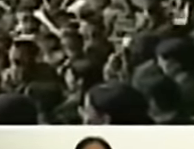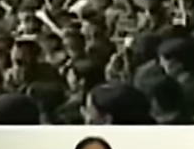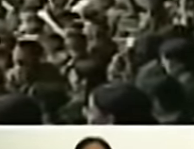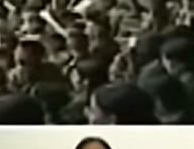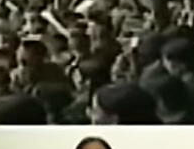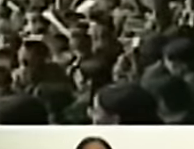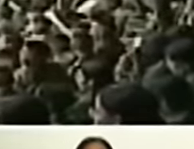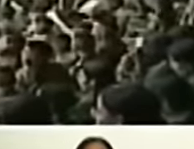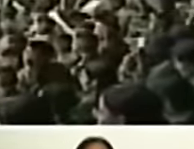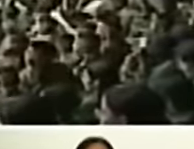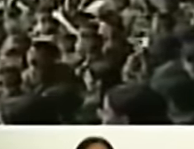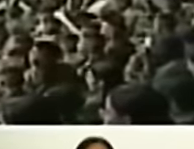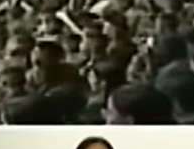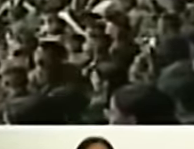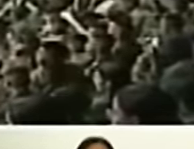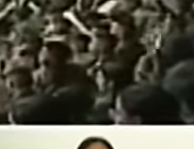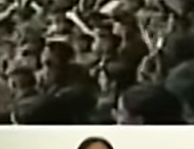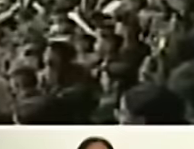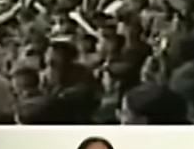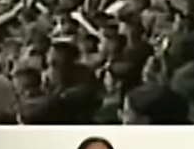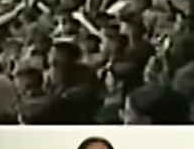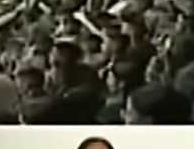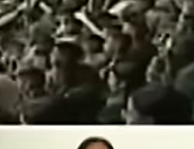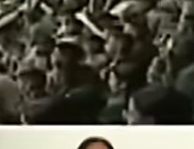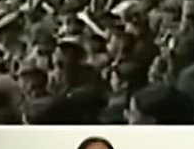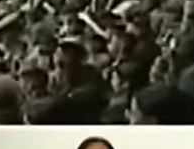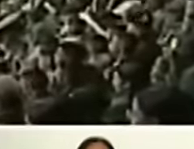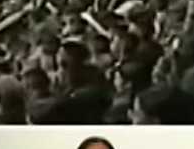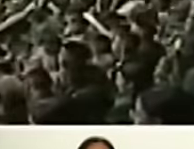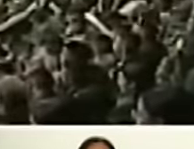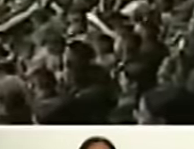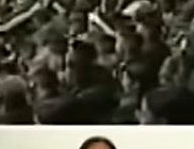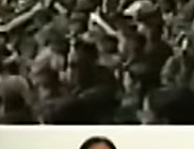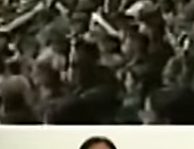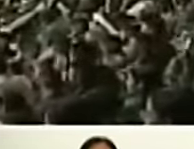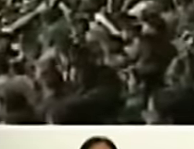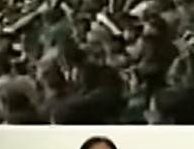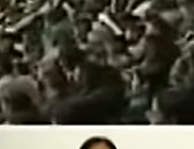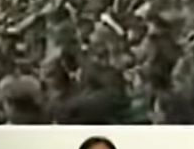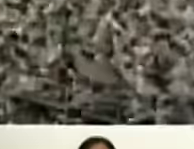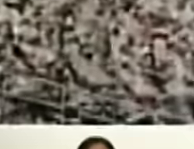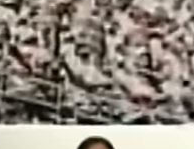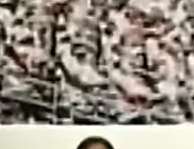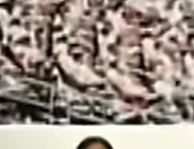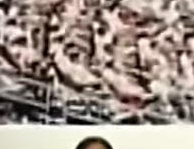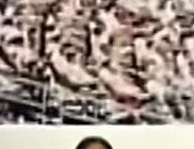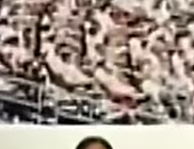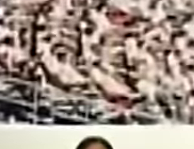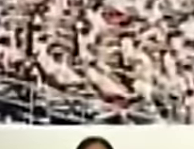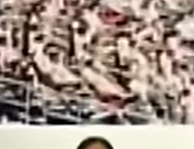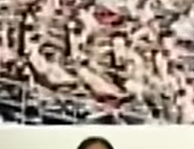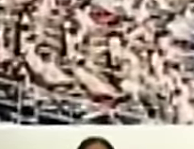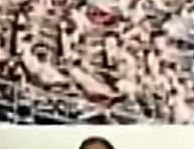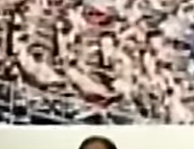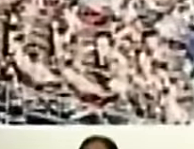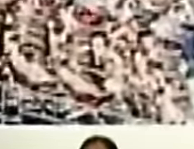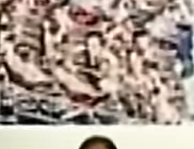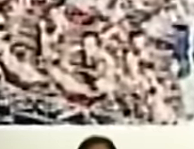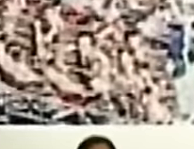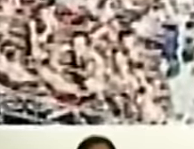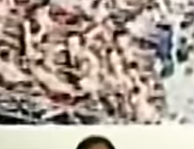la independencia a Guyana, la Guyana británica. Y empieza un